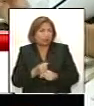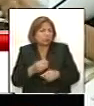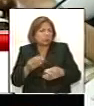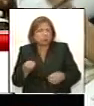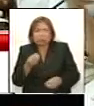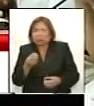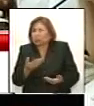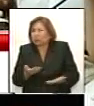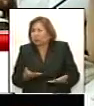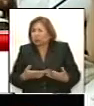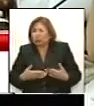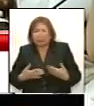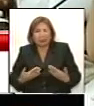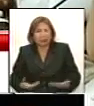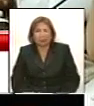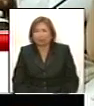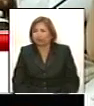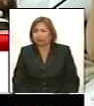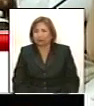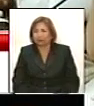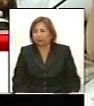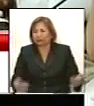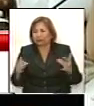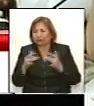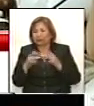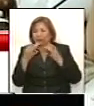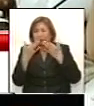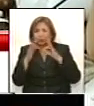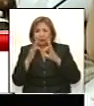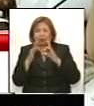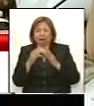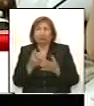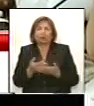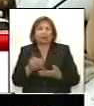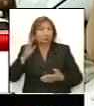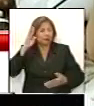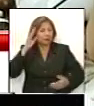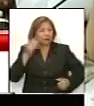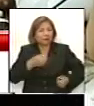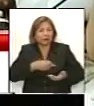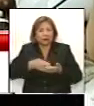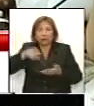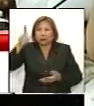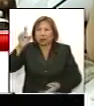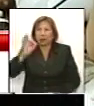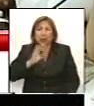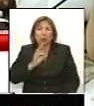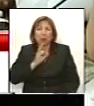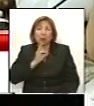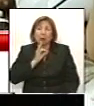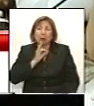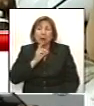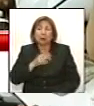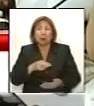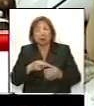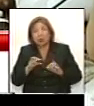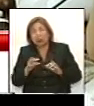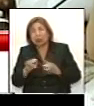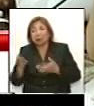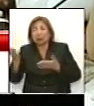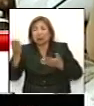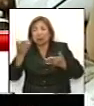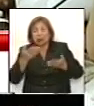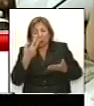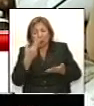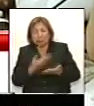logra acceder a esta comunicación que se nos indica desde la policía, se manda a los Estados Unidos para que autoricen la apertura de la